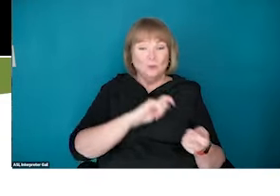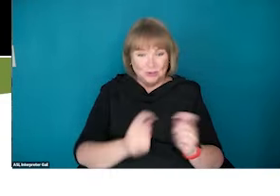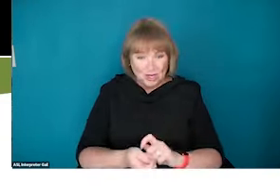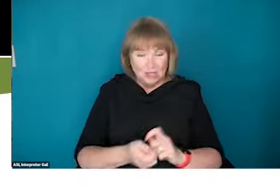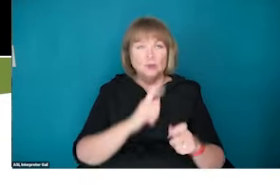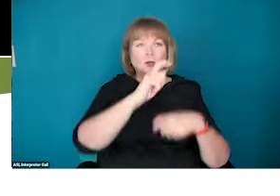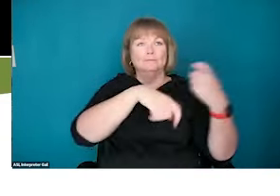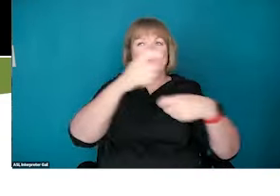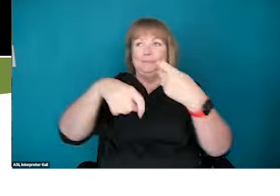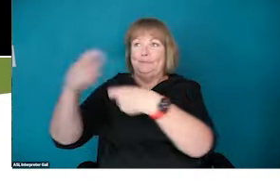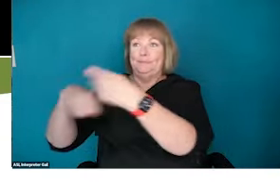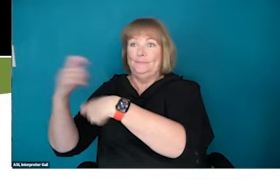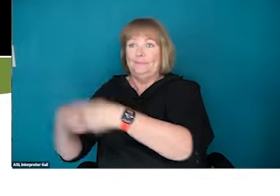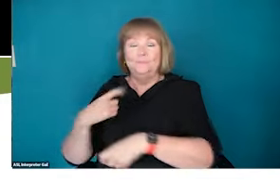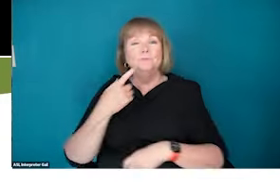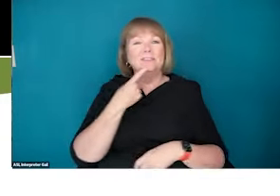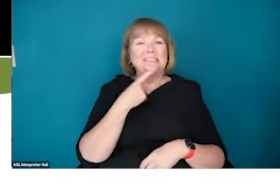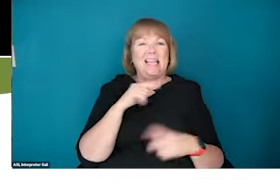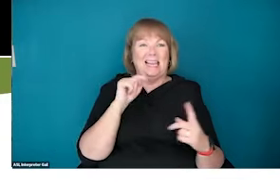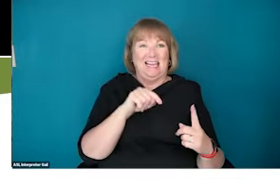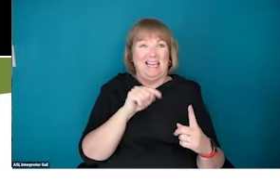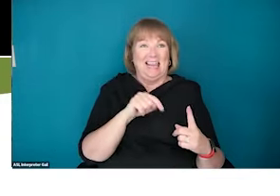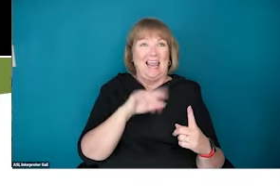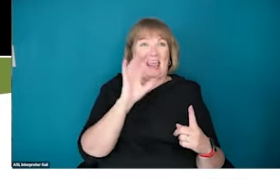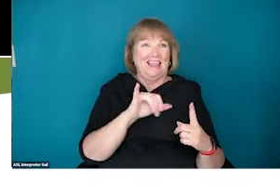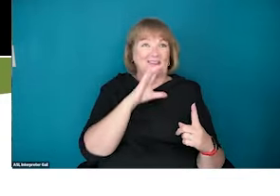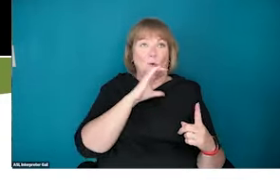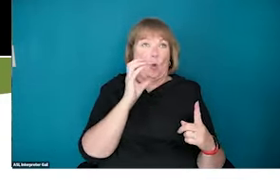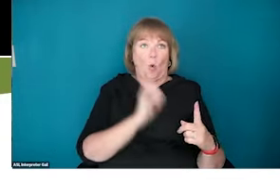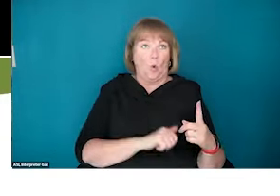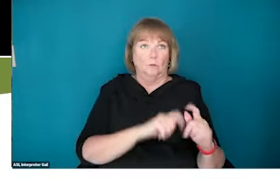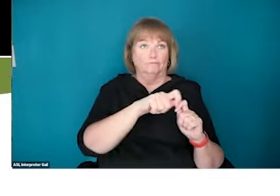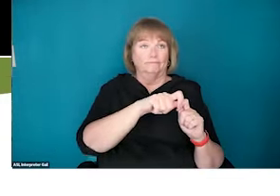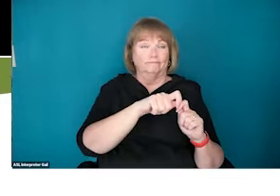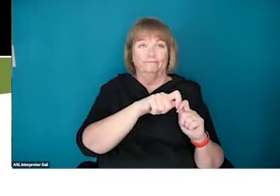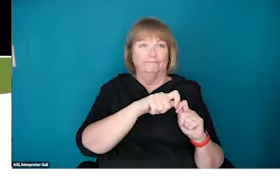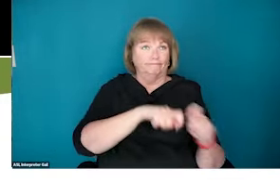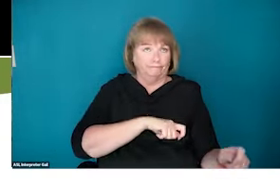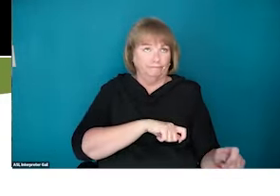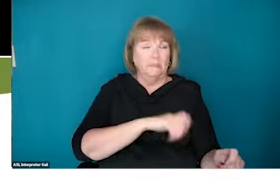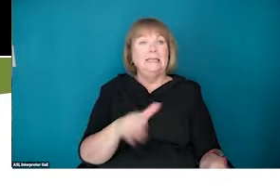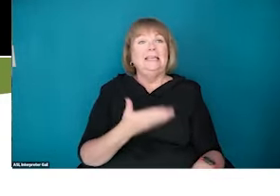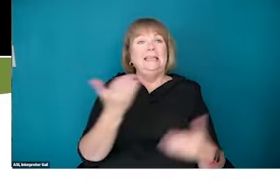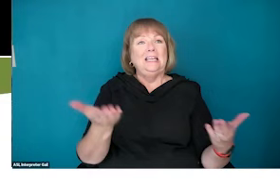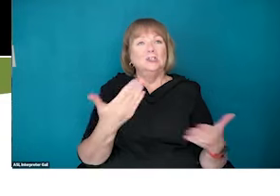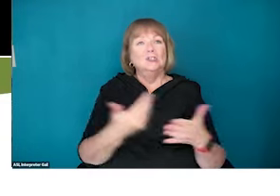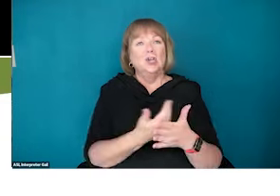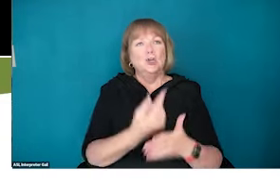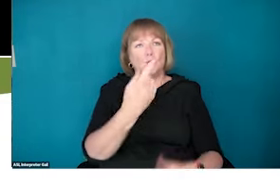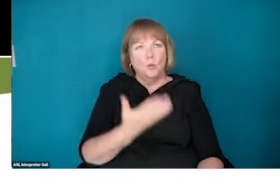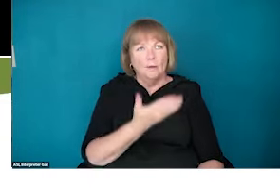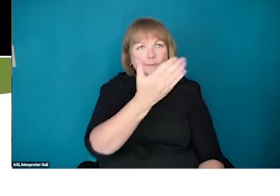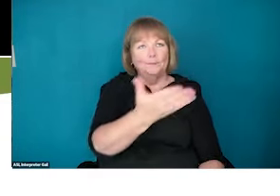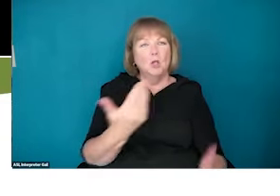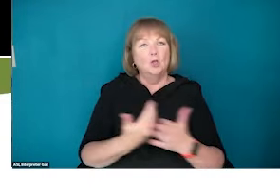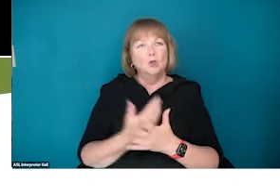usted se va del estado de Wisconsin, usted va a mudarse a otro estado. Ese apoyo que está aquí en Wisconsin puede que no sea capaz